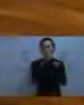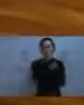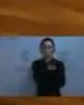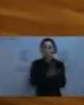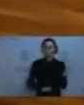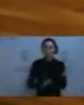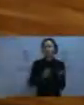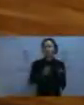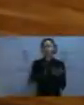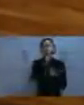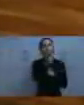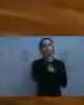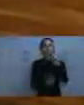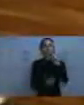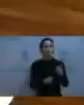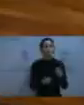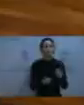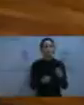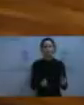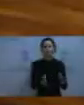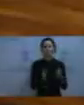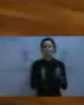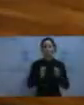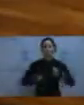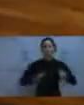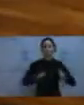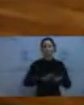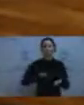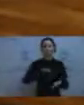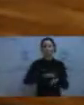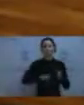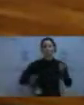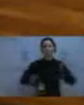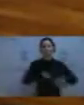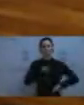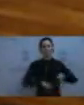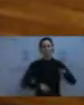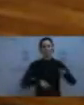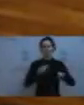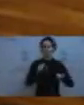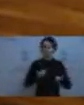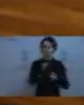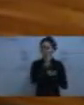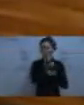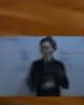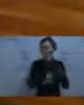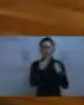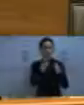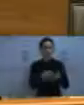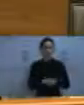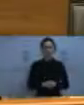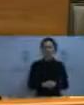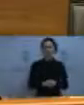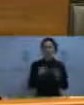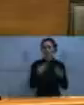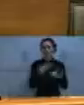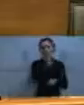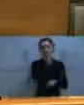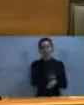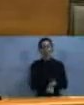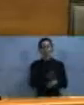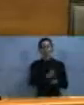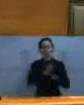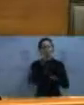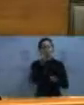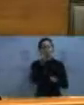alegaciones que se presentan y, por lo tanto, decisiones que se adoptan en función de esos informes. Muchas gracias. Gracias, señora